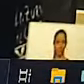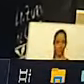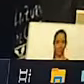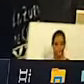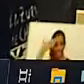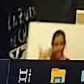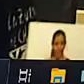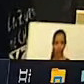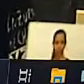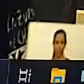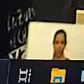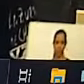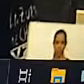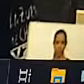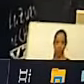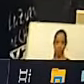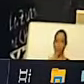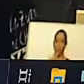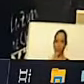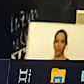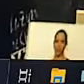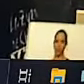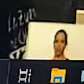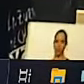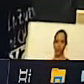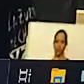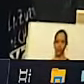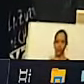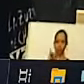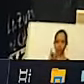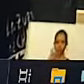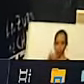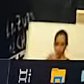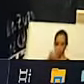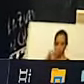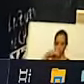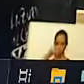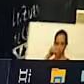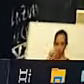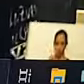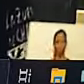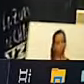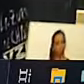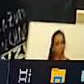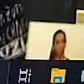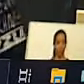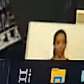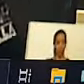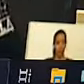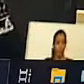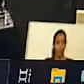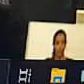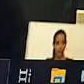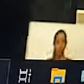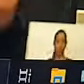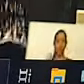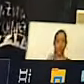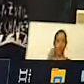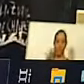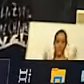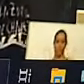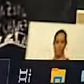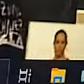John Acuaviva. Pronto tendremos una entrevista con John Acuaviva. Sorry. No lo hemos hecho, John, porque estamos esperando después del 10 de marzo para que hagamos